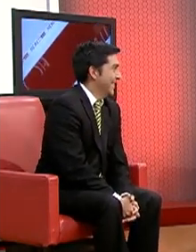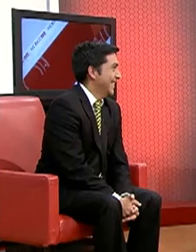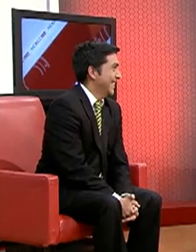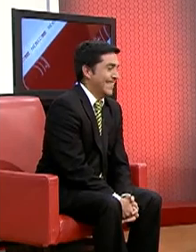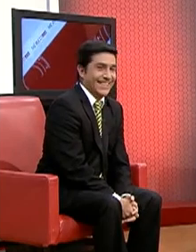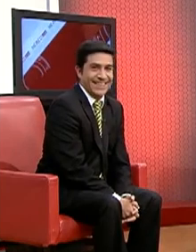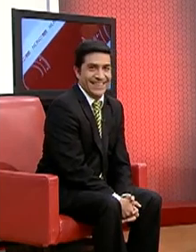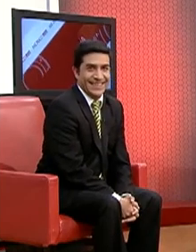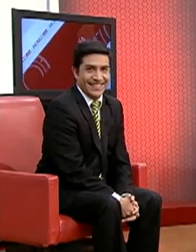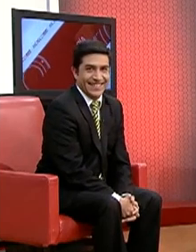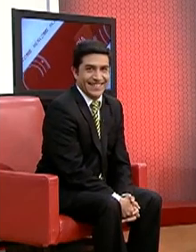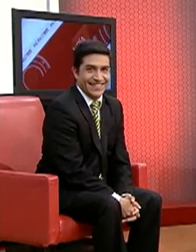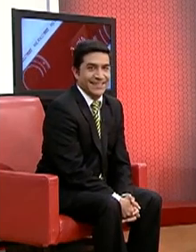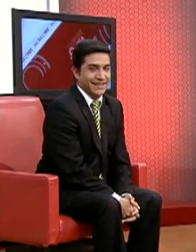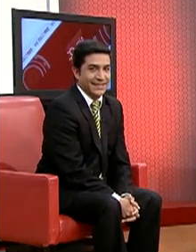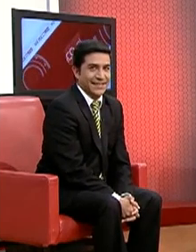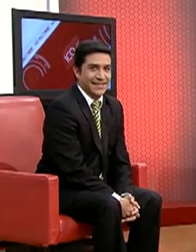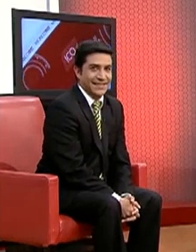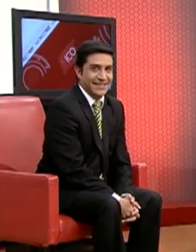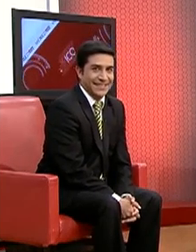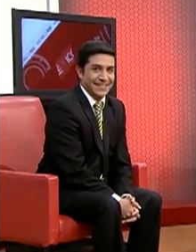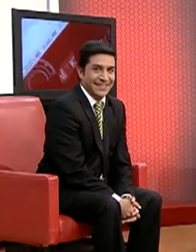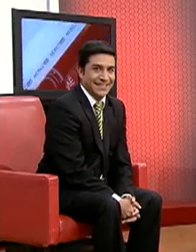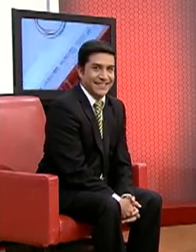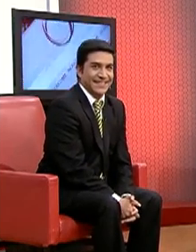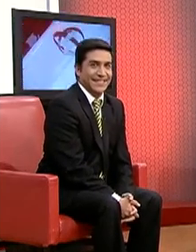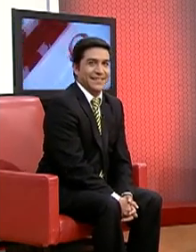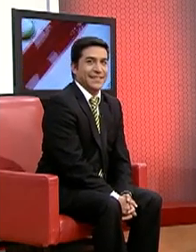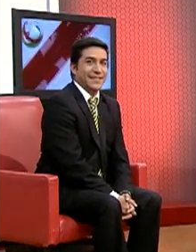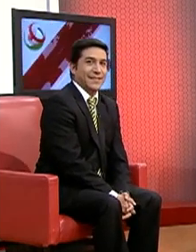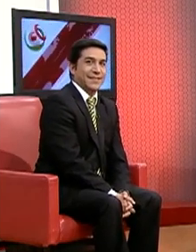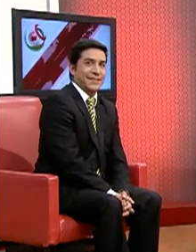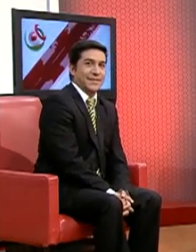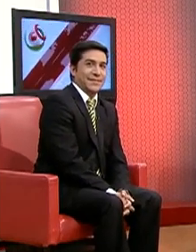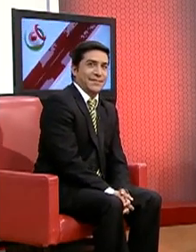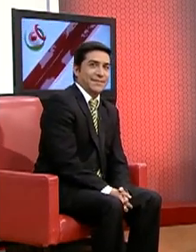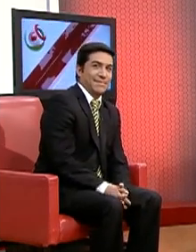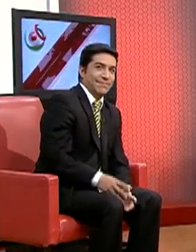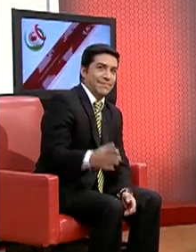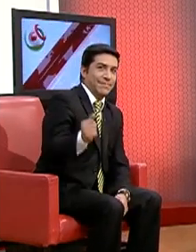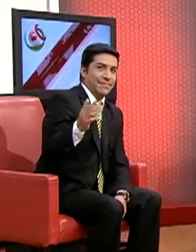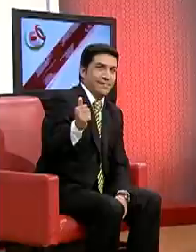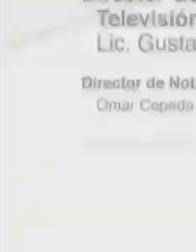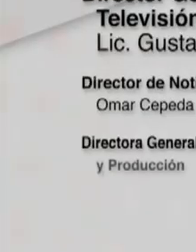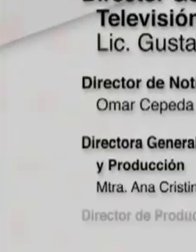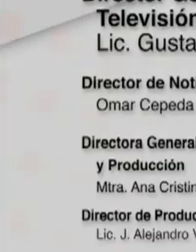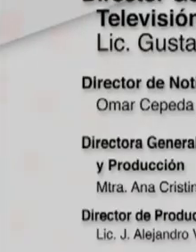pero sobre todo a usted que nos ve. Este es un esfuerzo informativo de Televisión Educativa. Pásela bien.